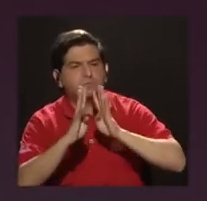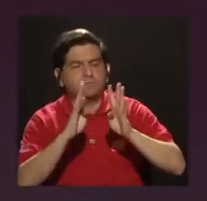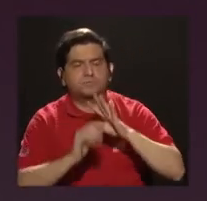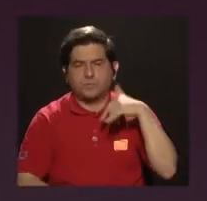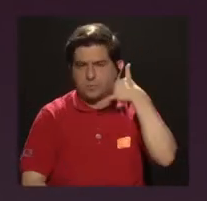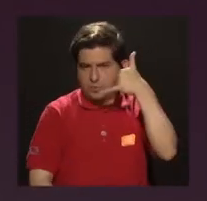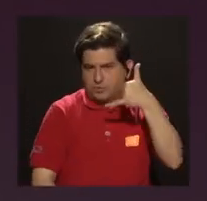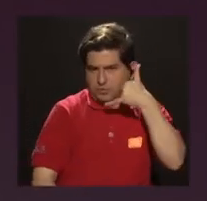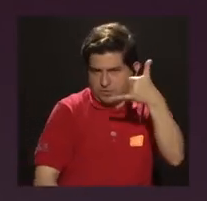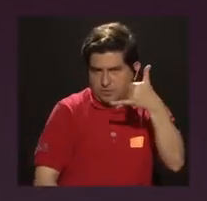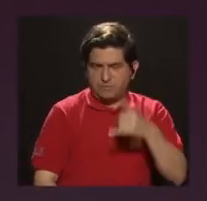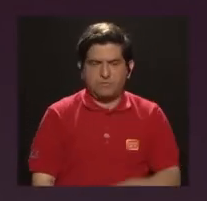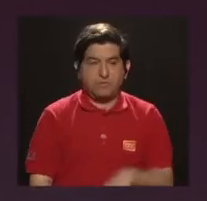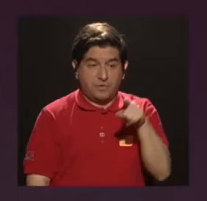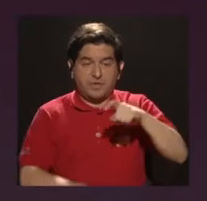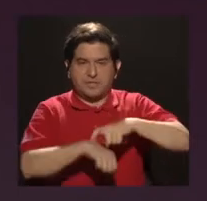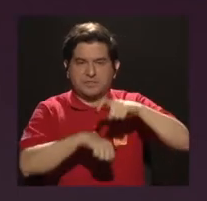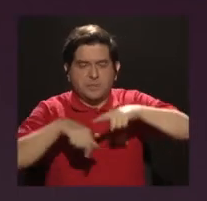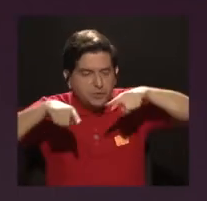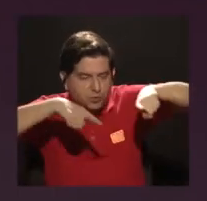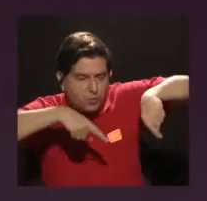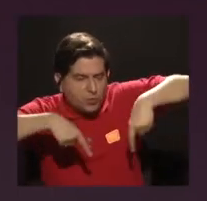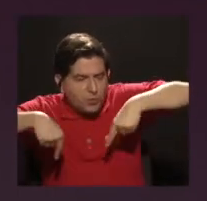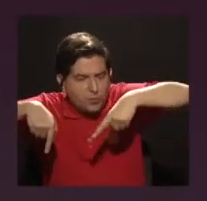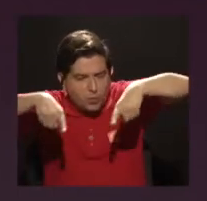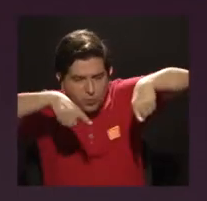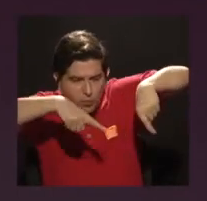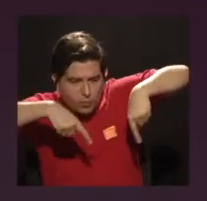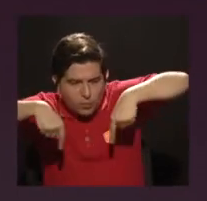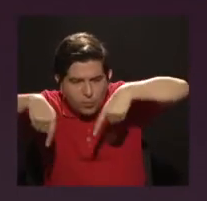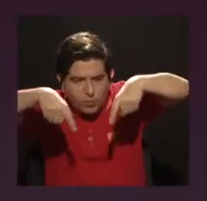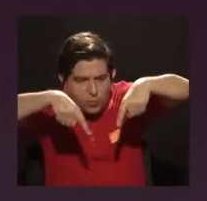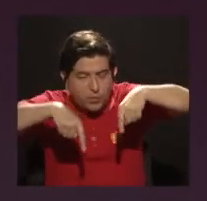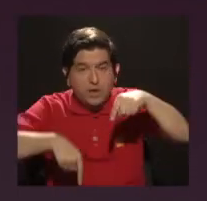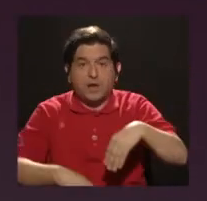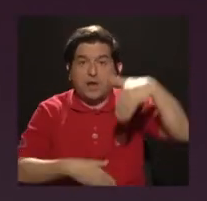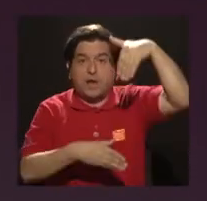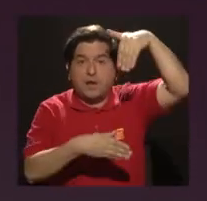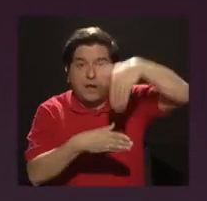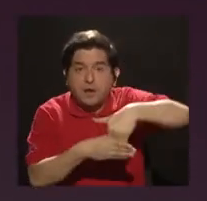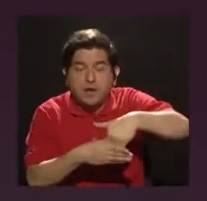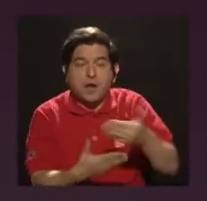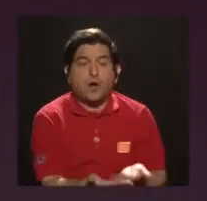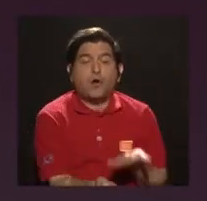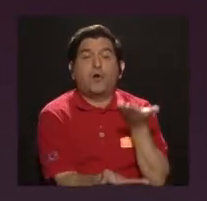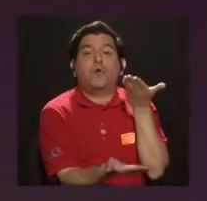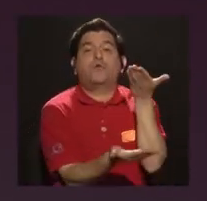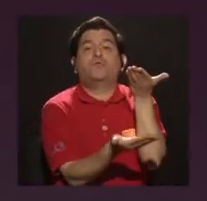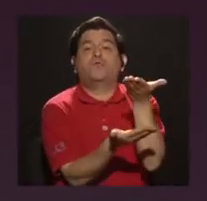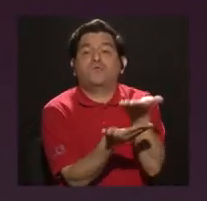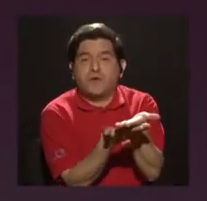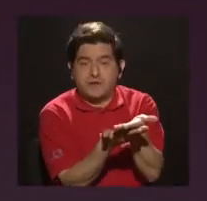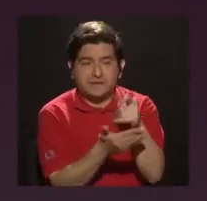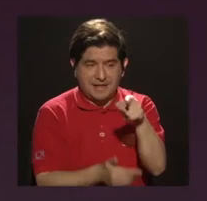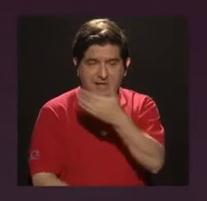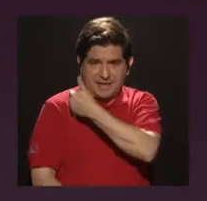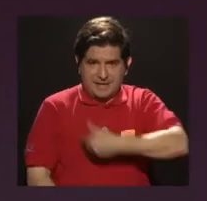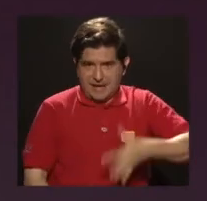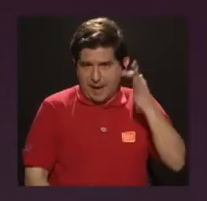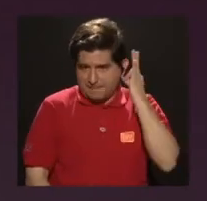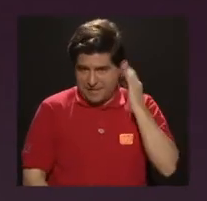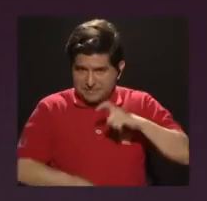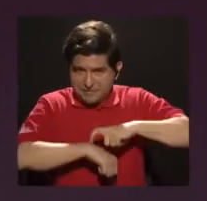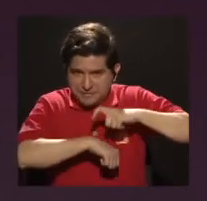telefónica a ella la estaban grabando en donde queda plasmado la oferta de ella como presidenta en el